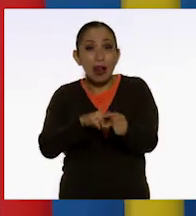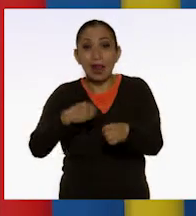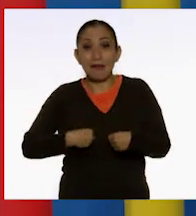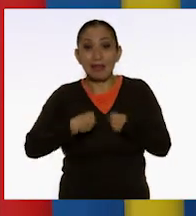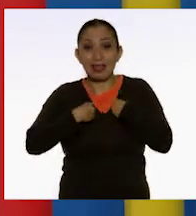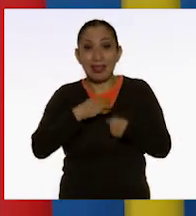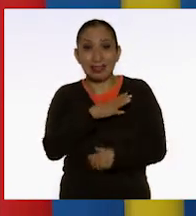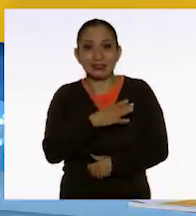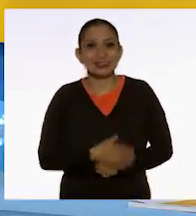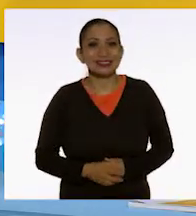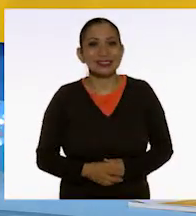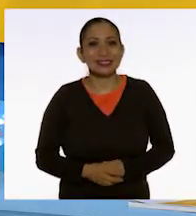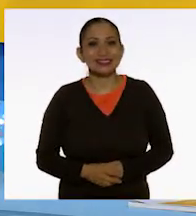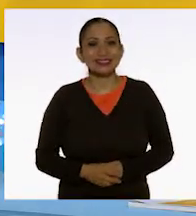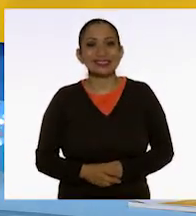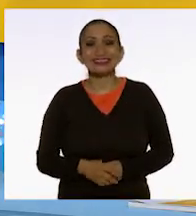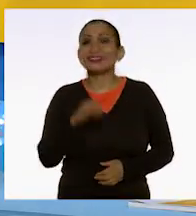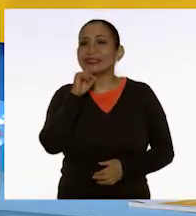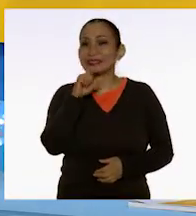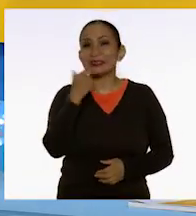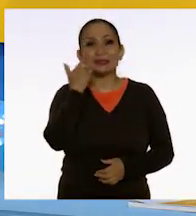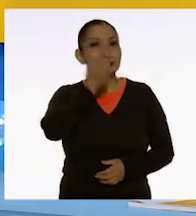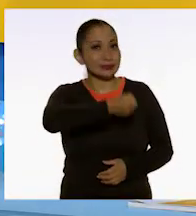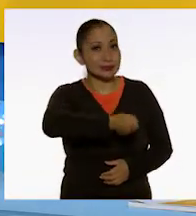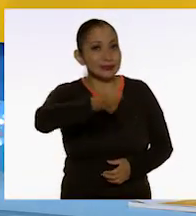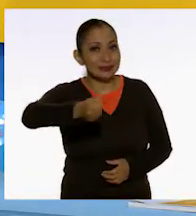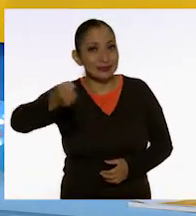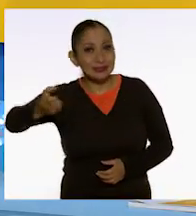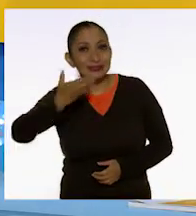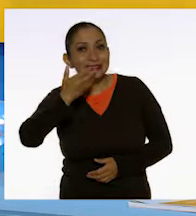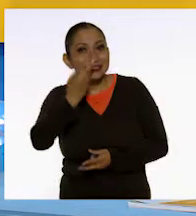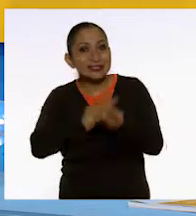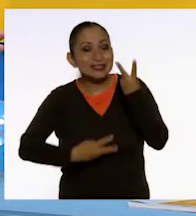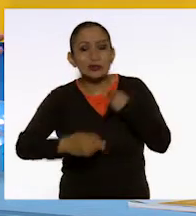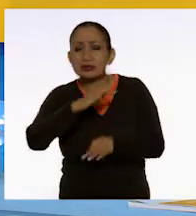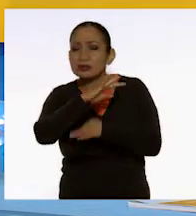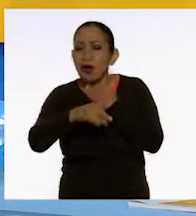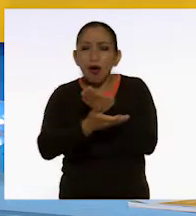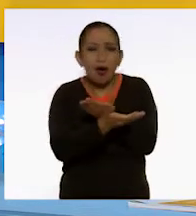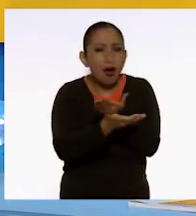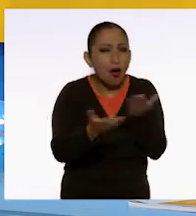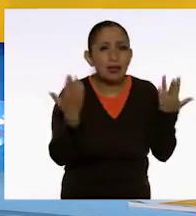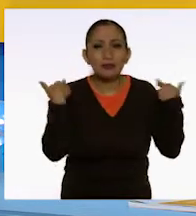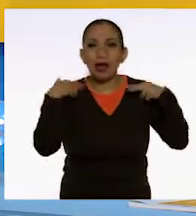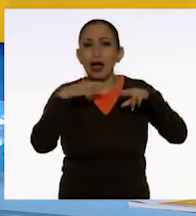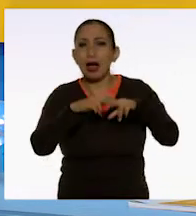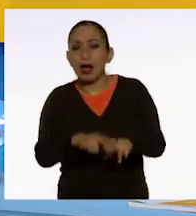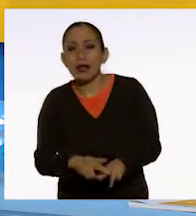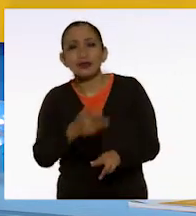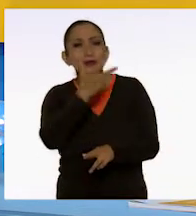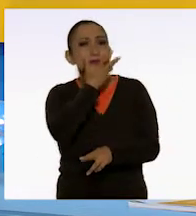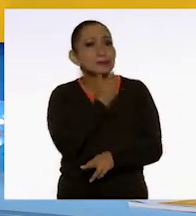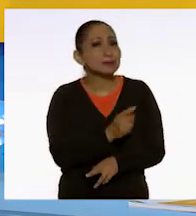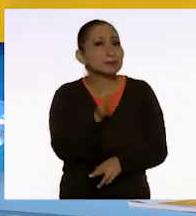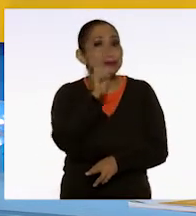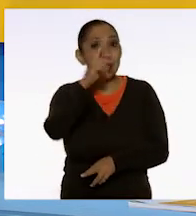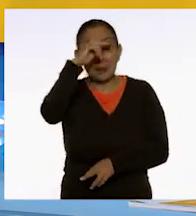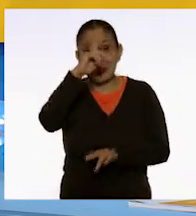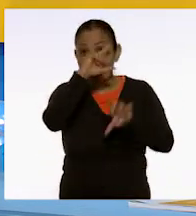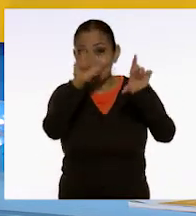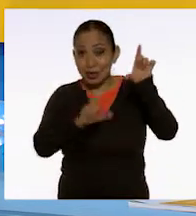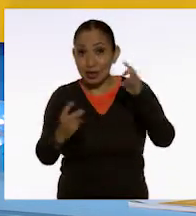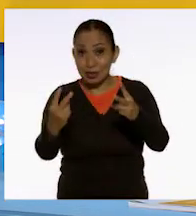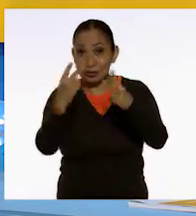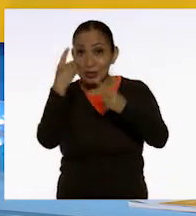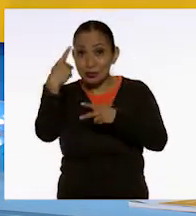vida cotidiana. También queremos saludar y darles la bienvenida a todas las maestras y todos los maestros de México que nos ven